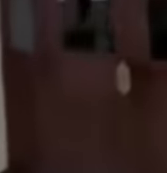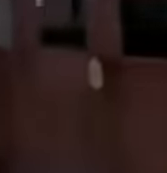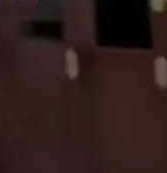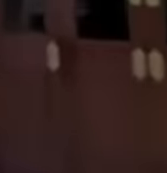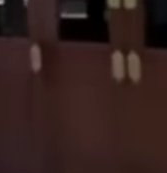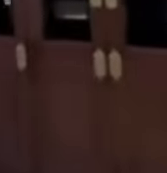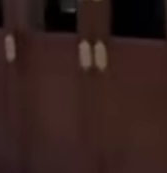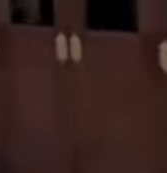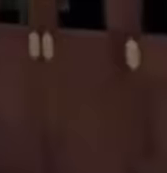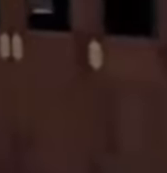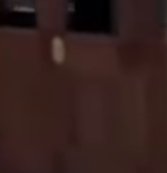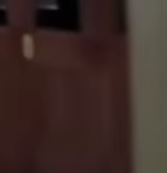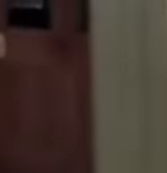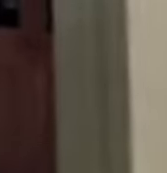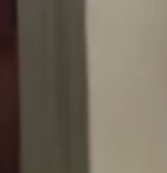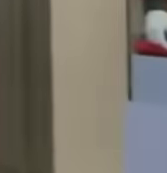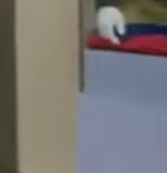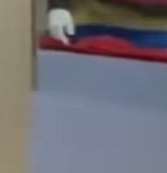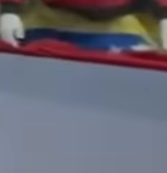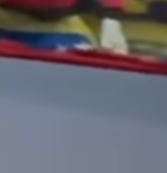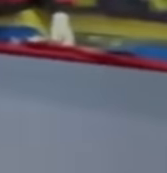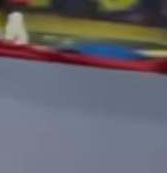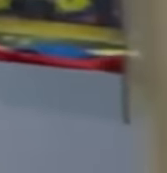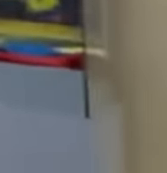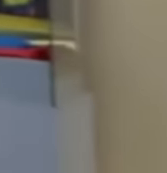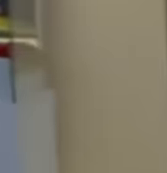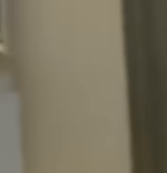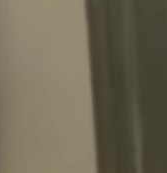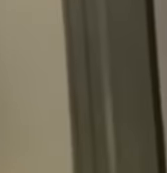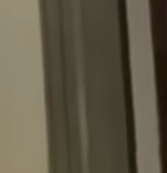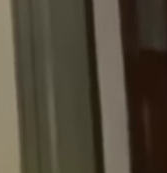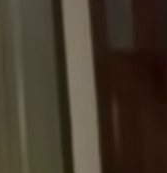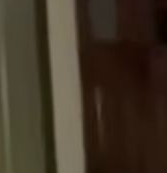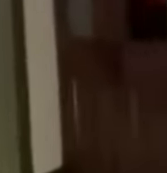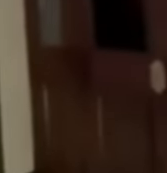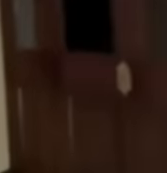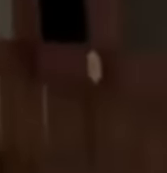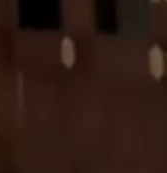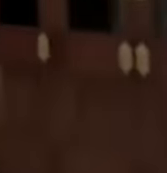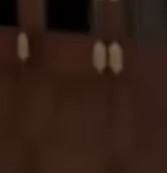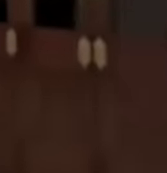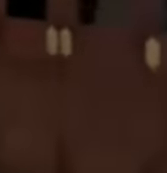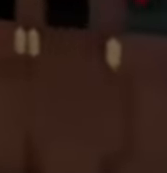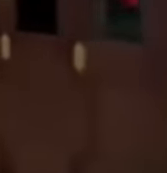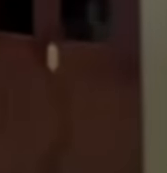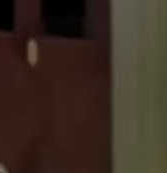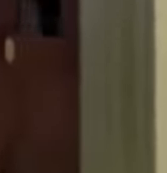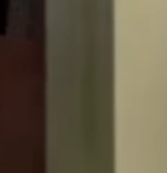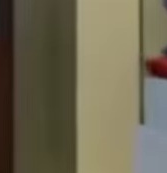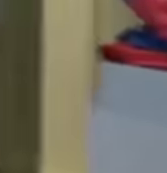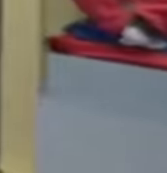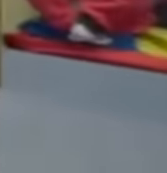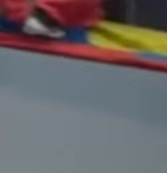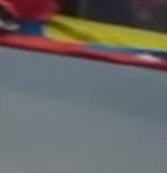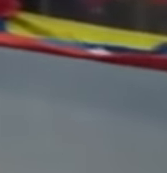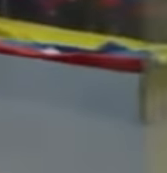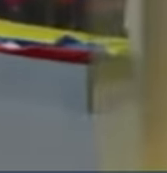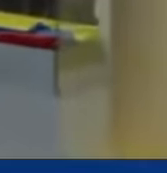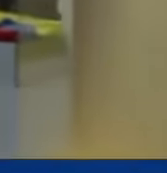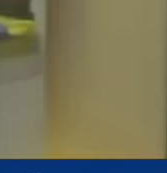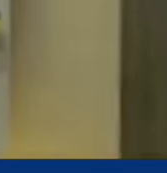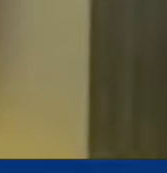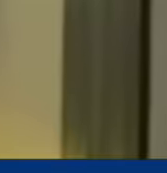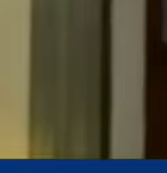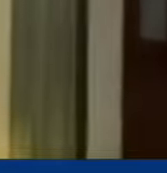pantallas es el presidente de la República, Nicolás Maduro, y la primera combatiente, Cilia Flores, quienes en este momento se dirigen al puesto de